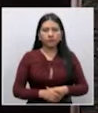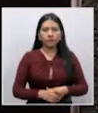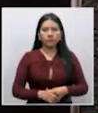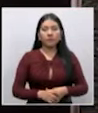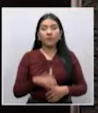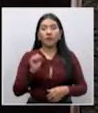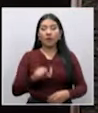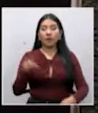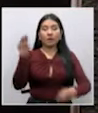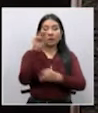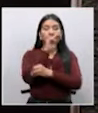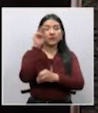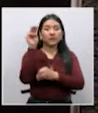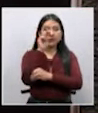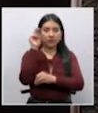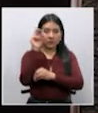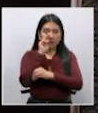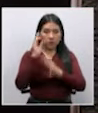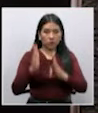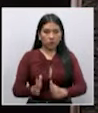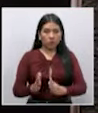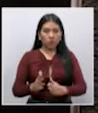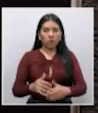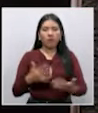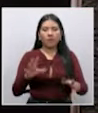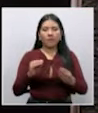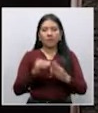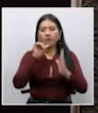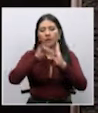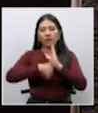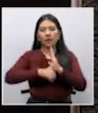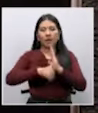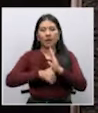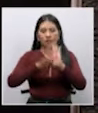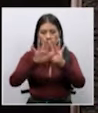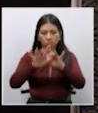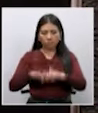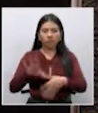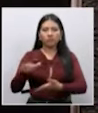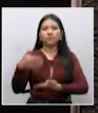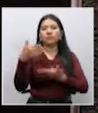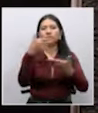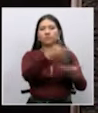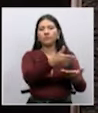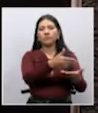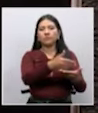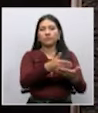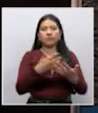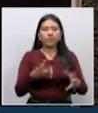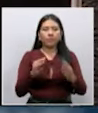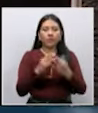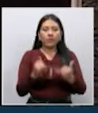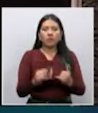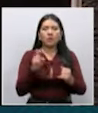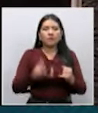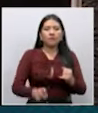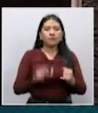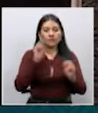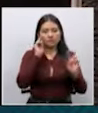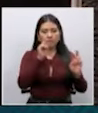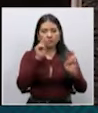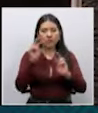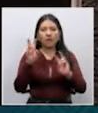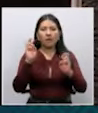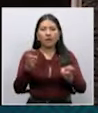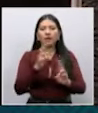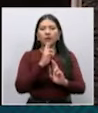El señor ministro ha presentado su carta. Ahora habrá que ver la respuesta de